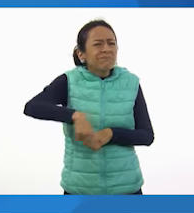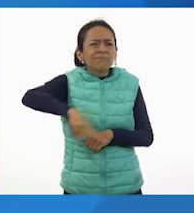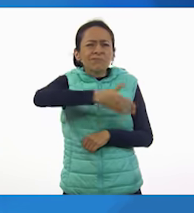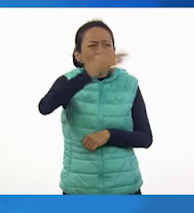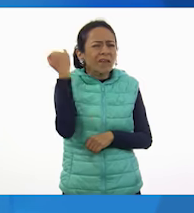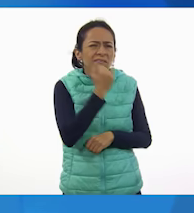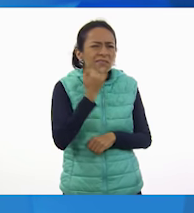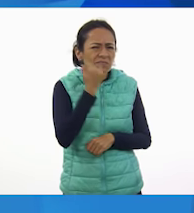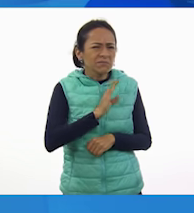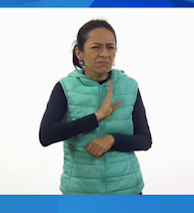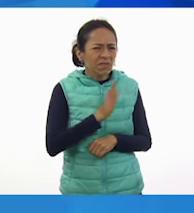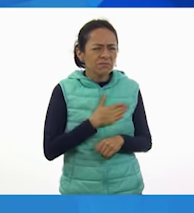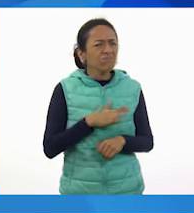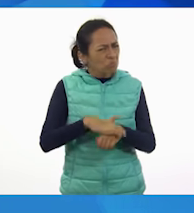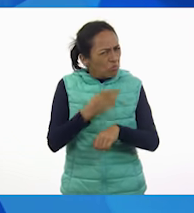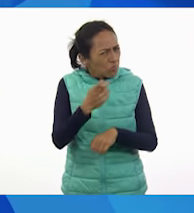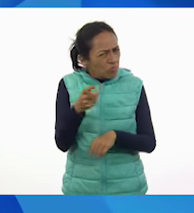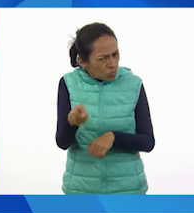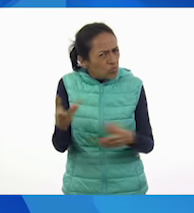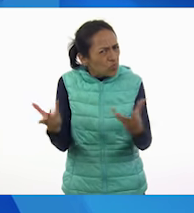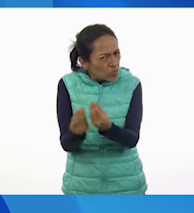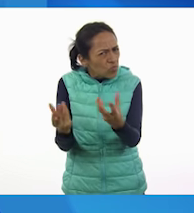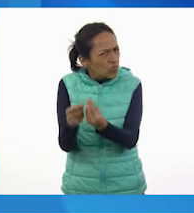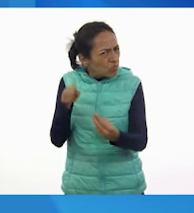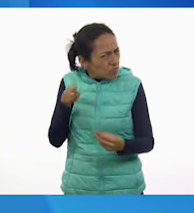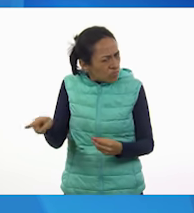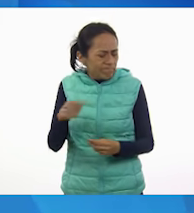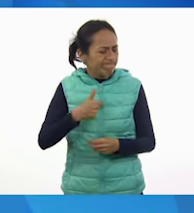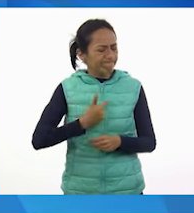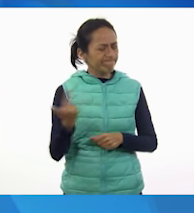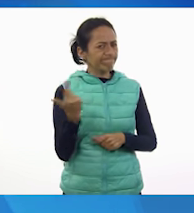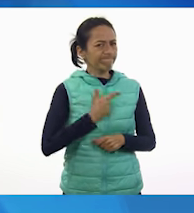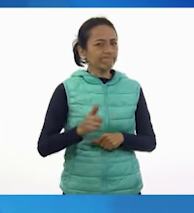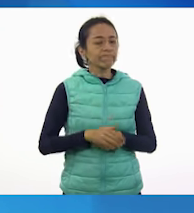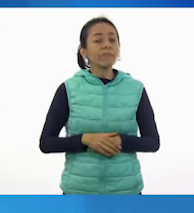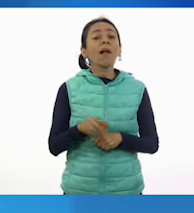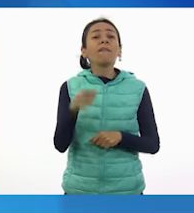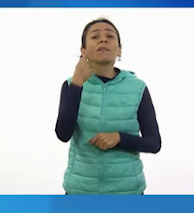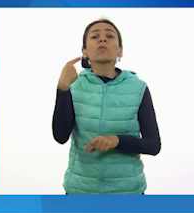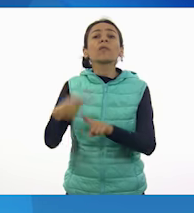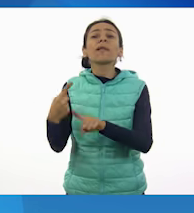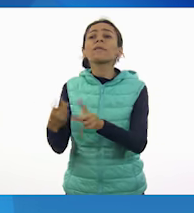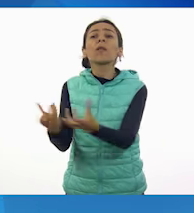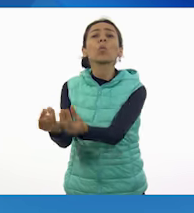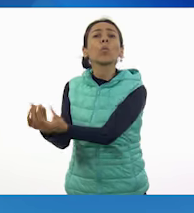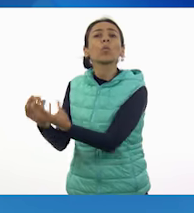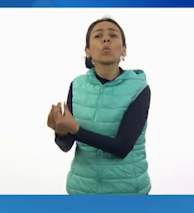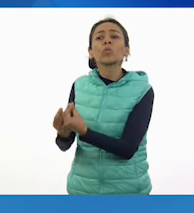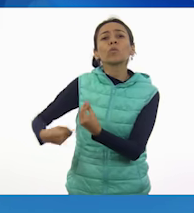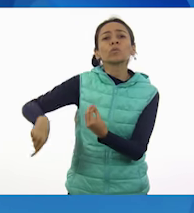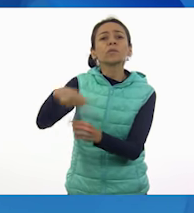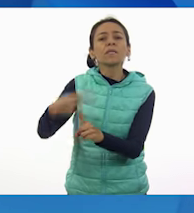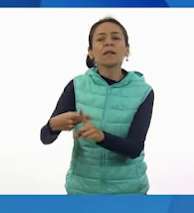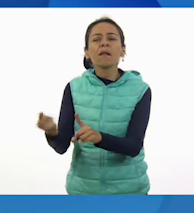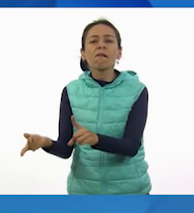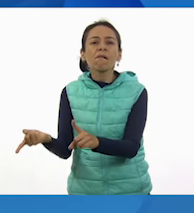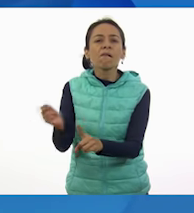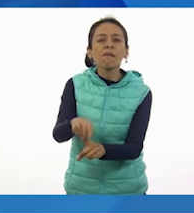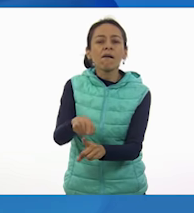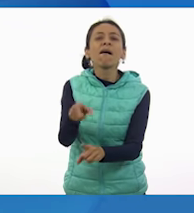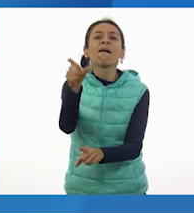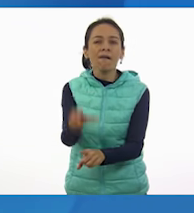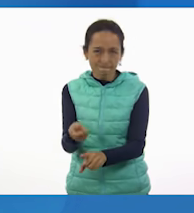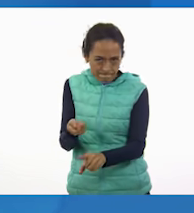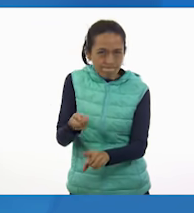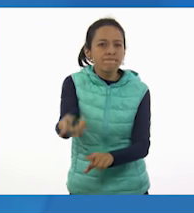Por eso no me gusta que te juntes con ella. Dime con quién andas y te diré quién eres. Pero Cristina